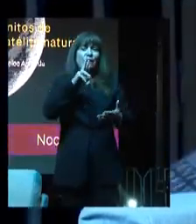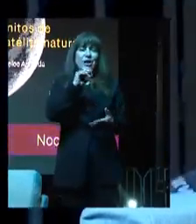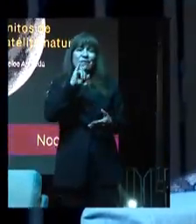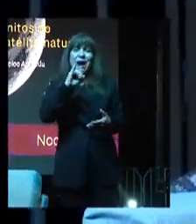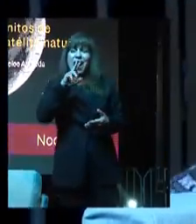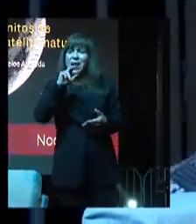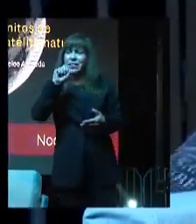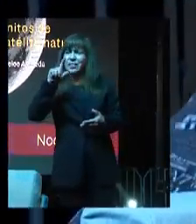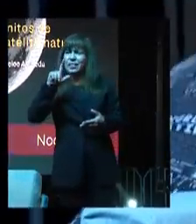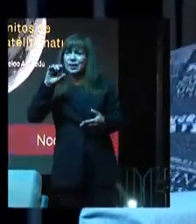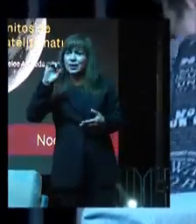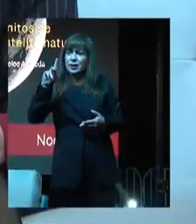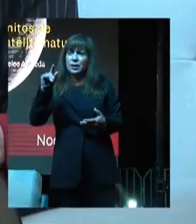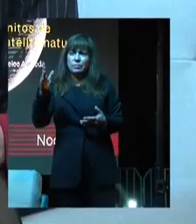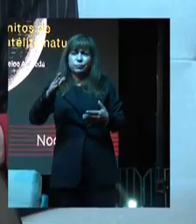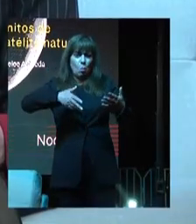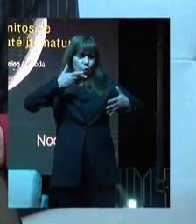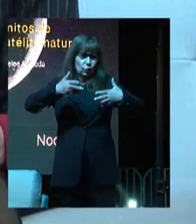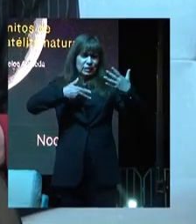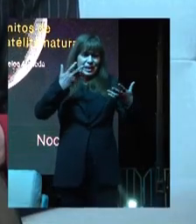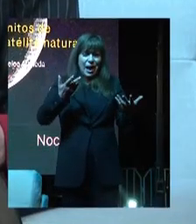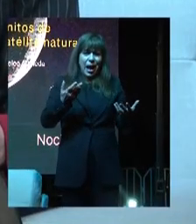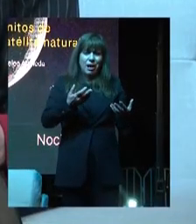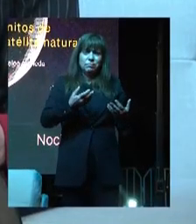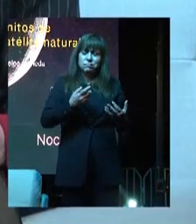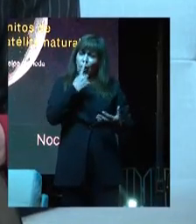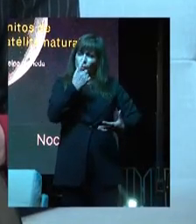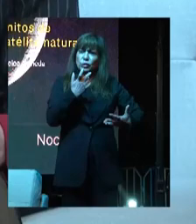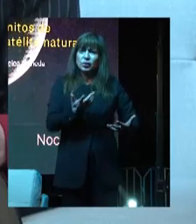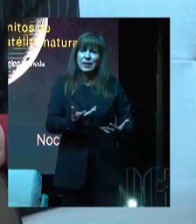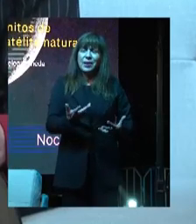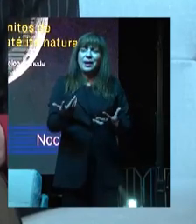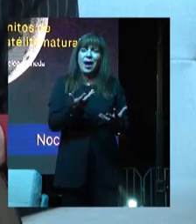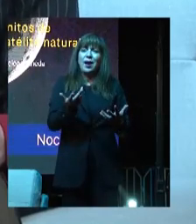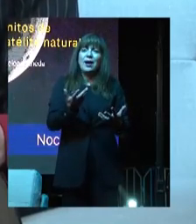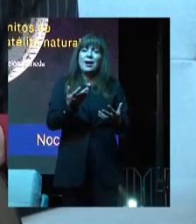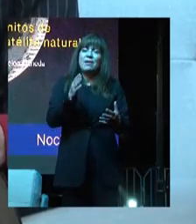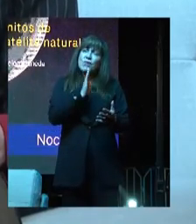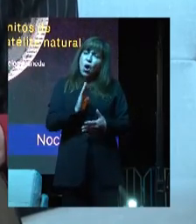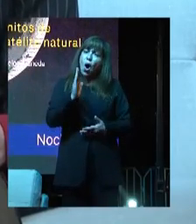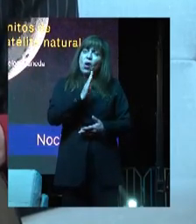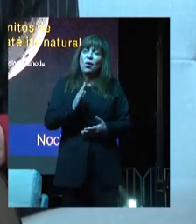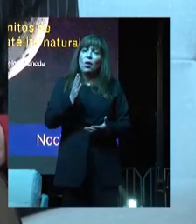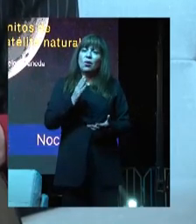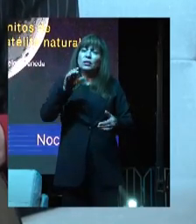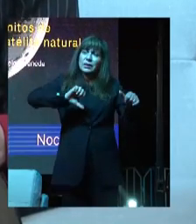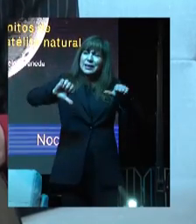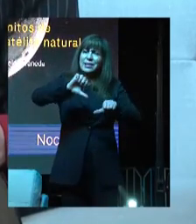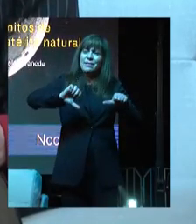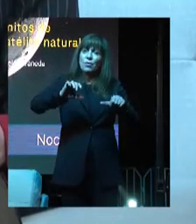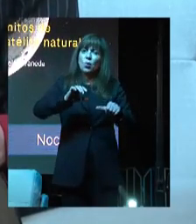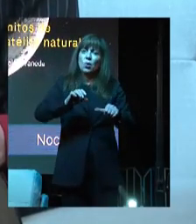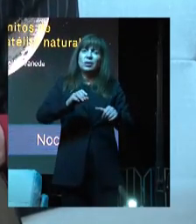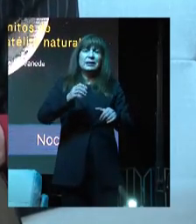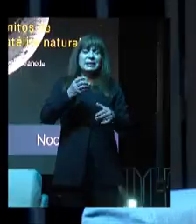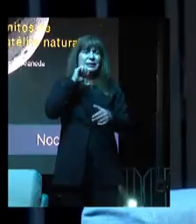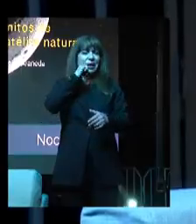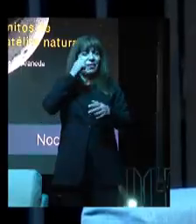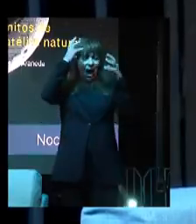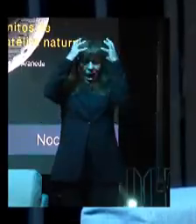todos los artistas y todos los científicos y todos los biólogos. Ese es el fruto del cerebro